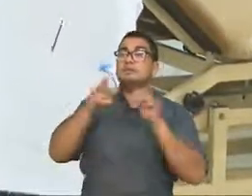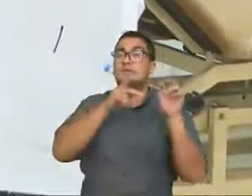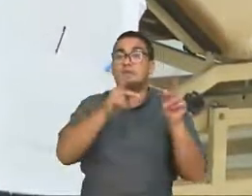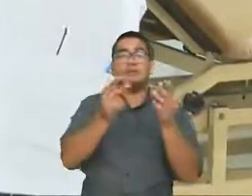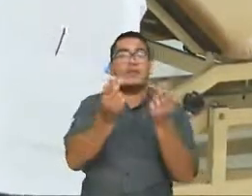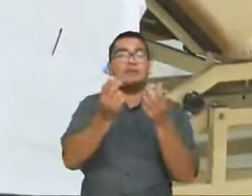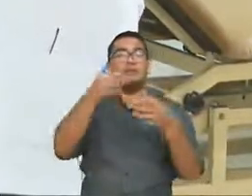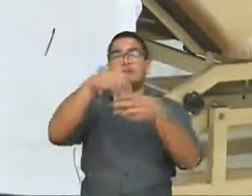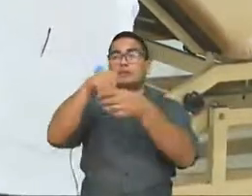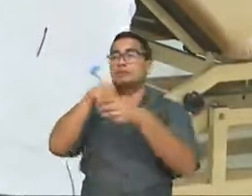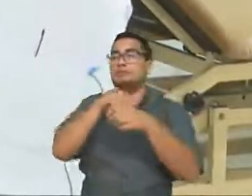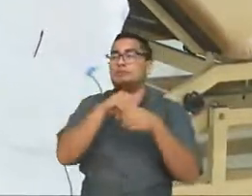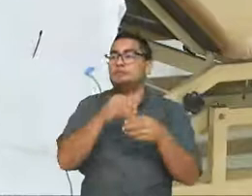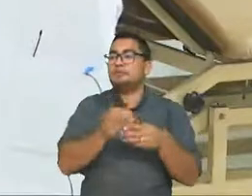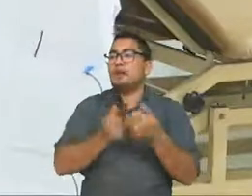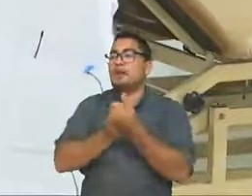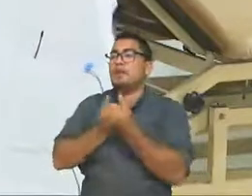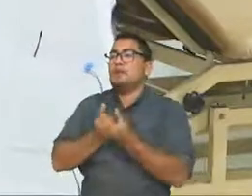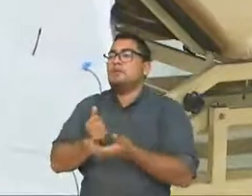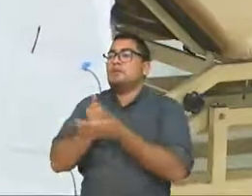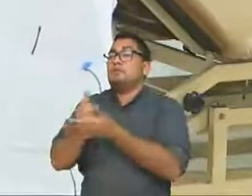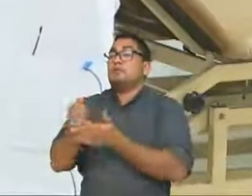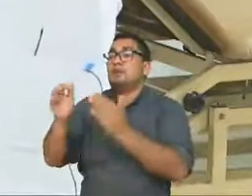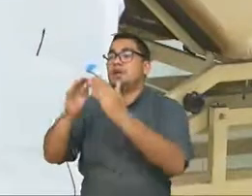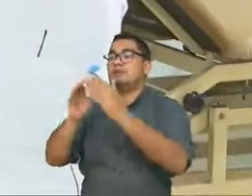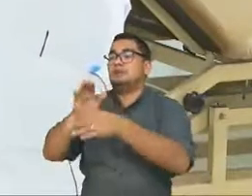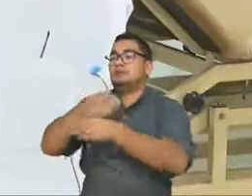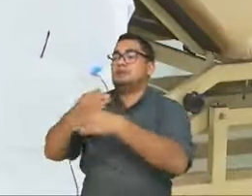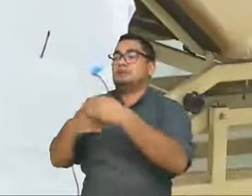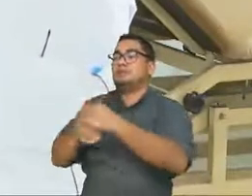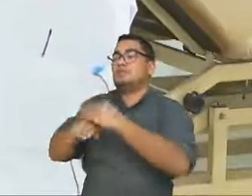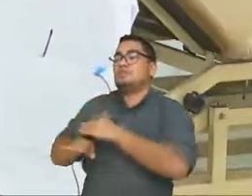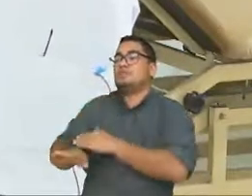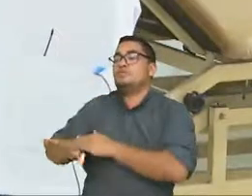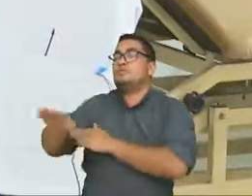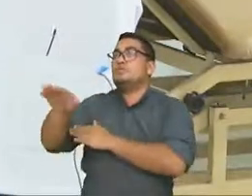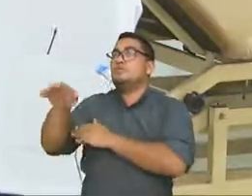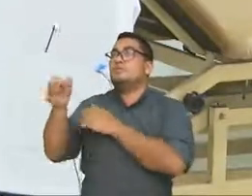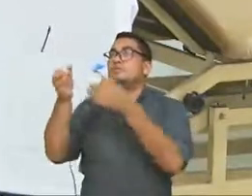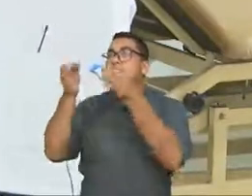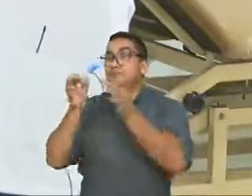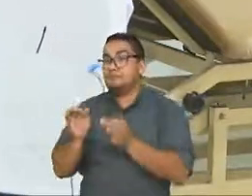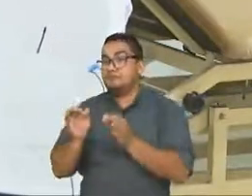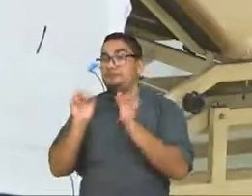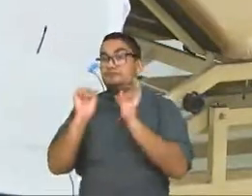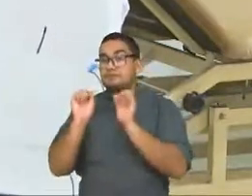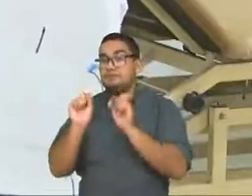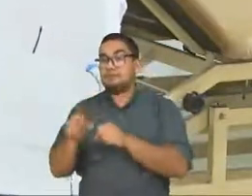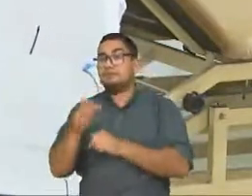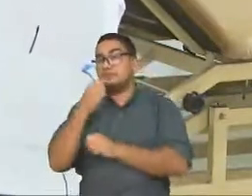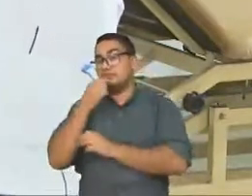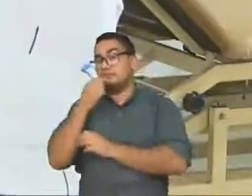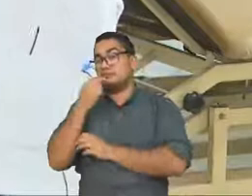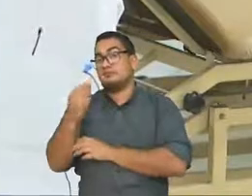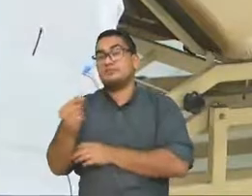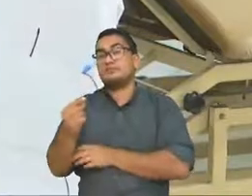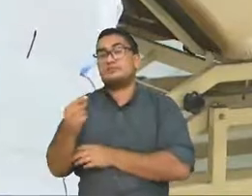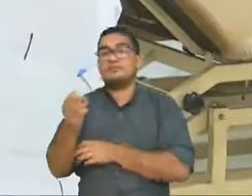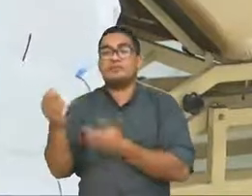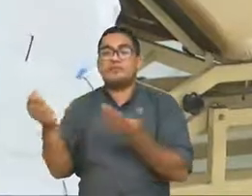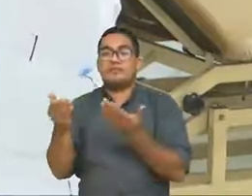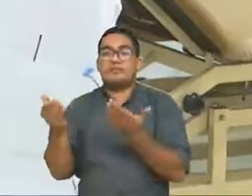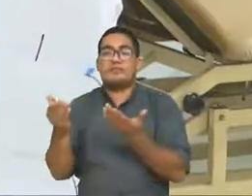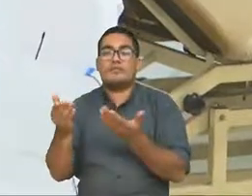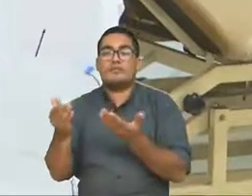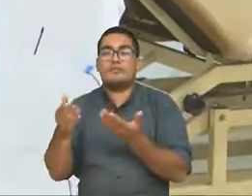CLC, toda la organización junto con el grupo de trabajadores, se juntan y le dicen cómo tiene que